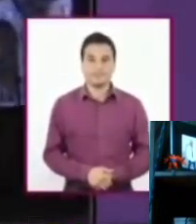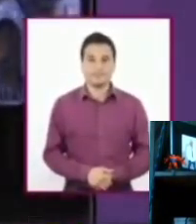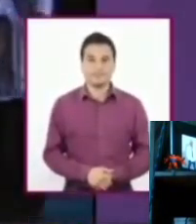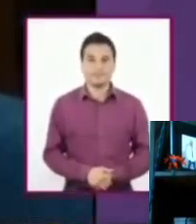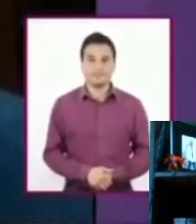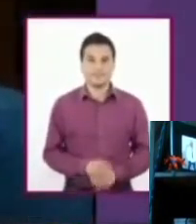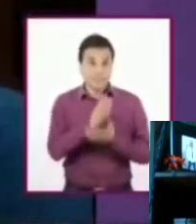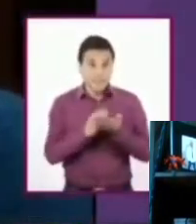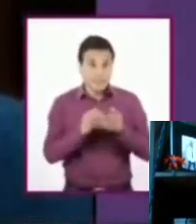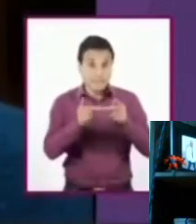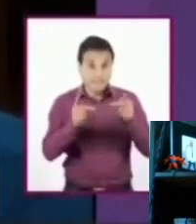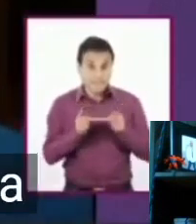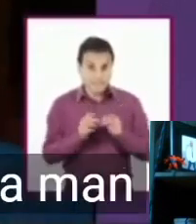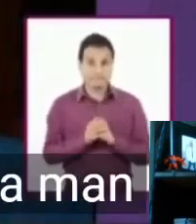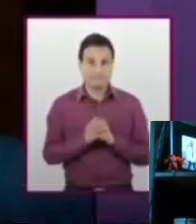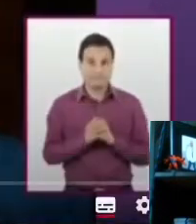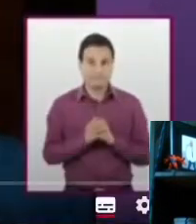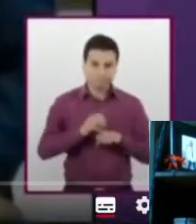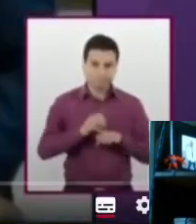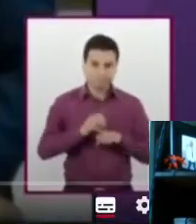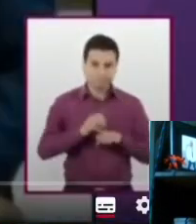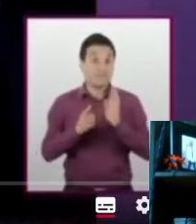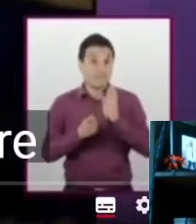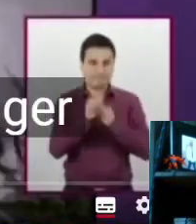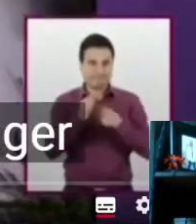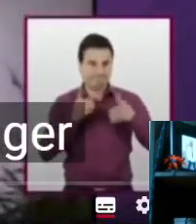fuera de examen